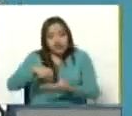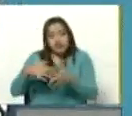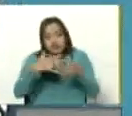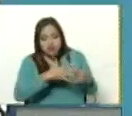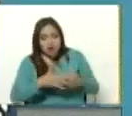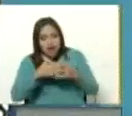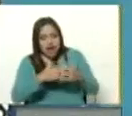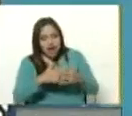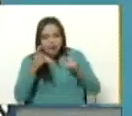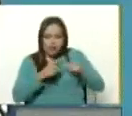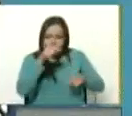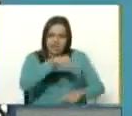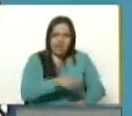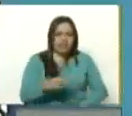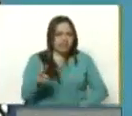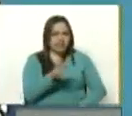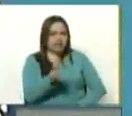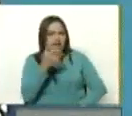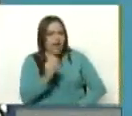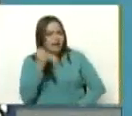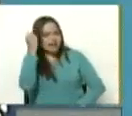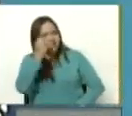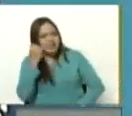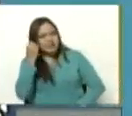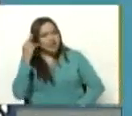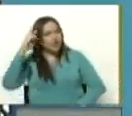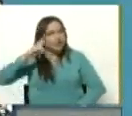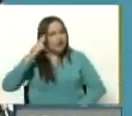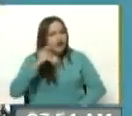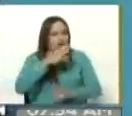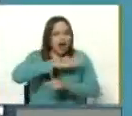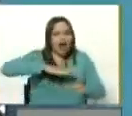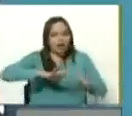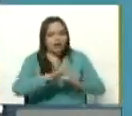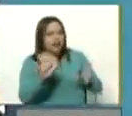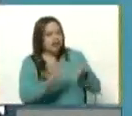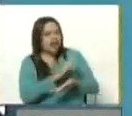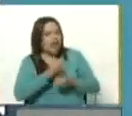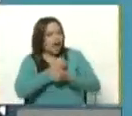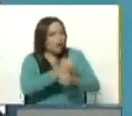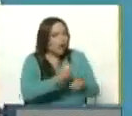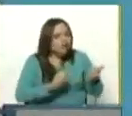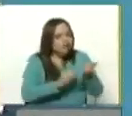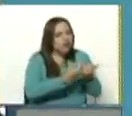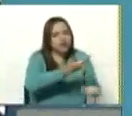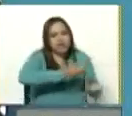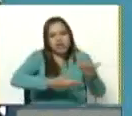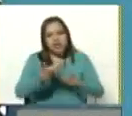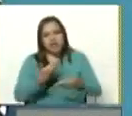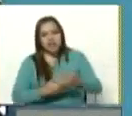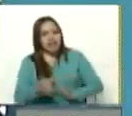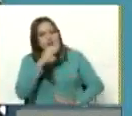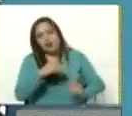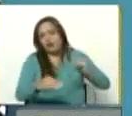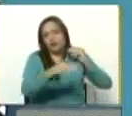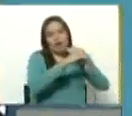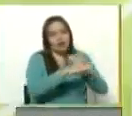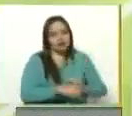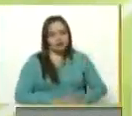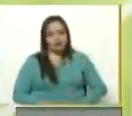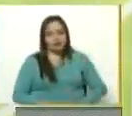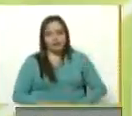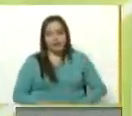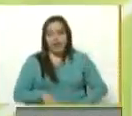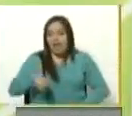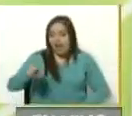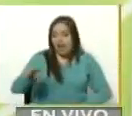pensamiento crítico, hay un ambiente realmente de amor y solidaridad que no es igual. Ese fascismo